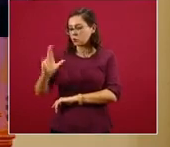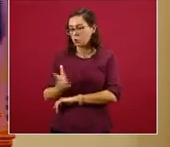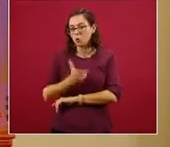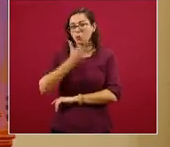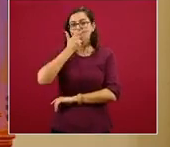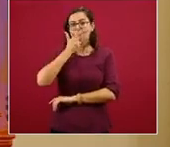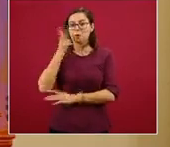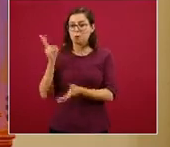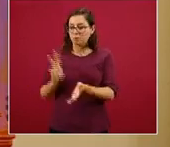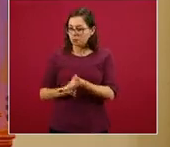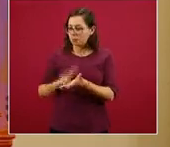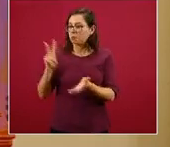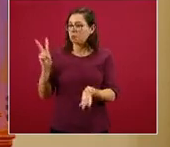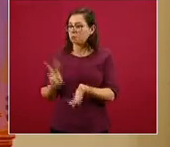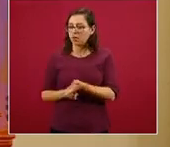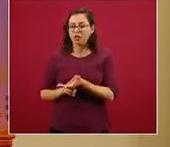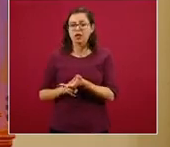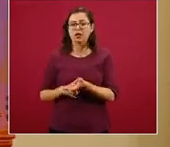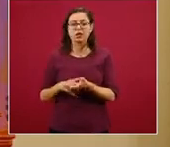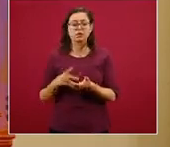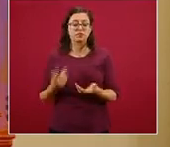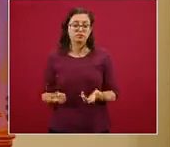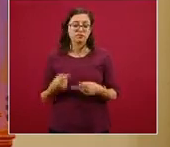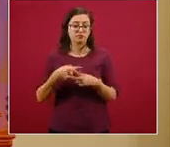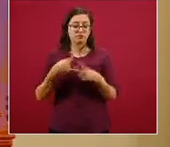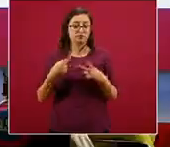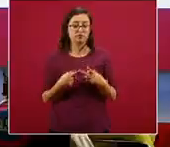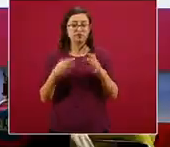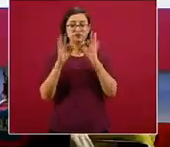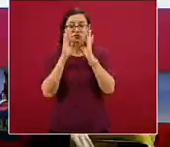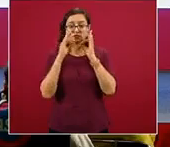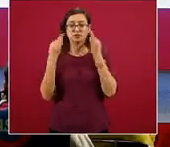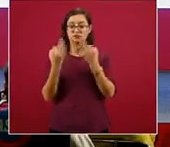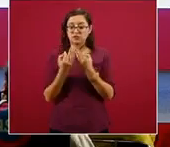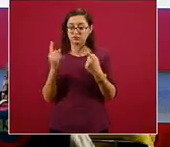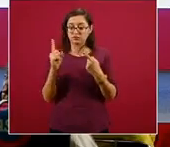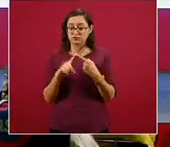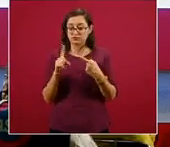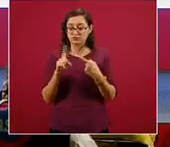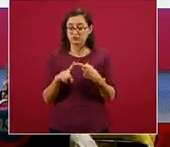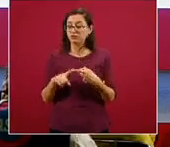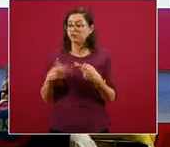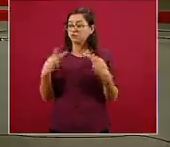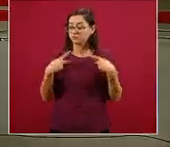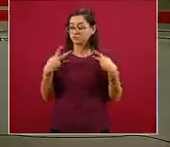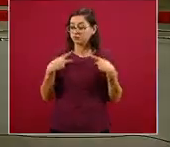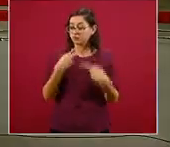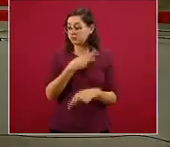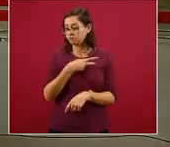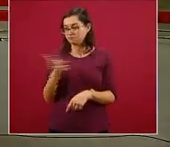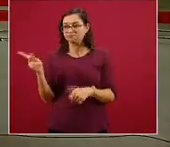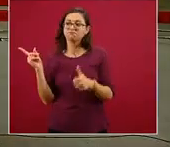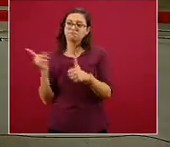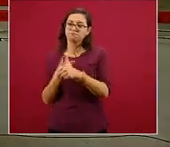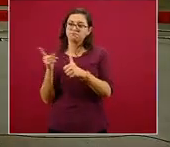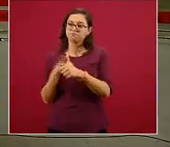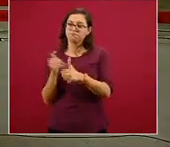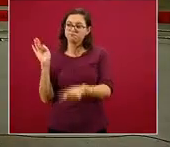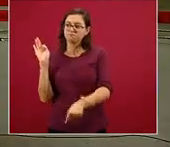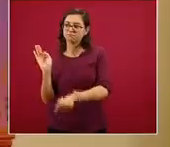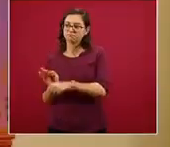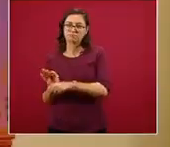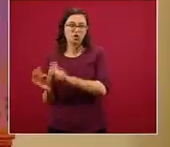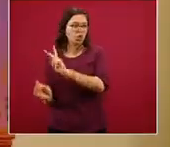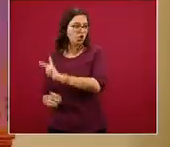dos principios establecidos por el presidente López Obrador: por el bien de todos, primero los pobres, y que los que nos dan de